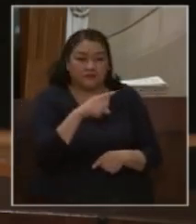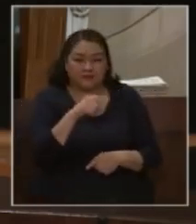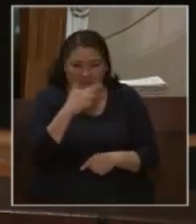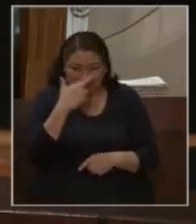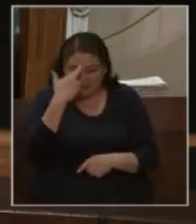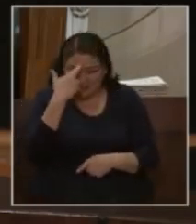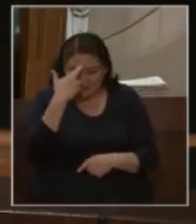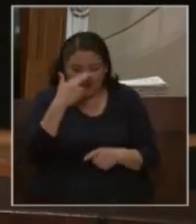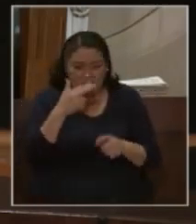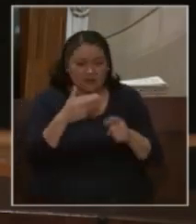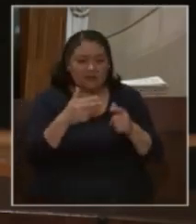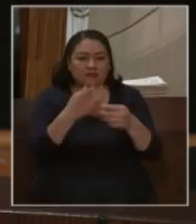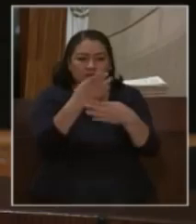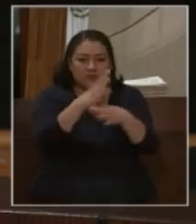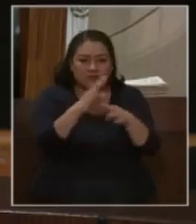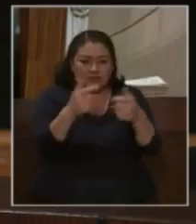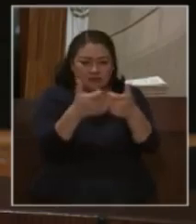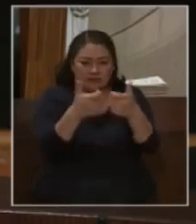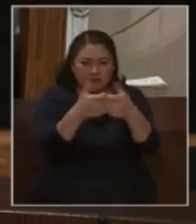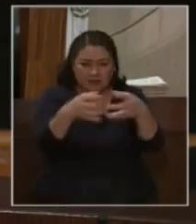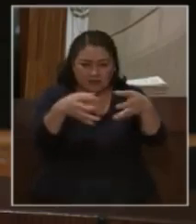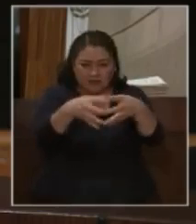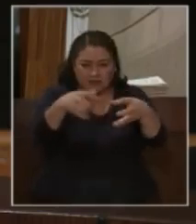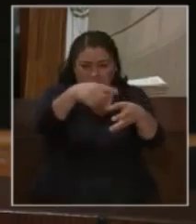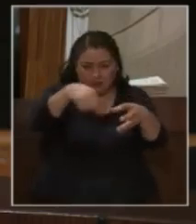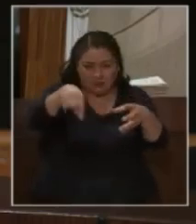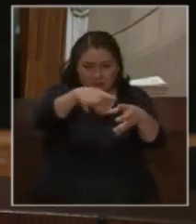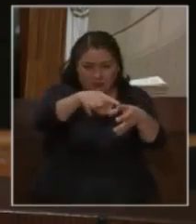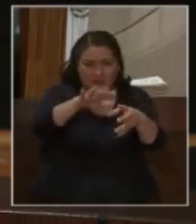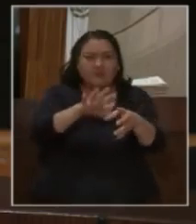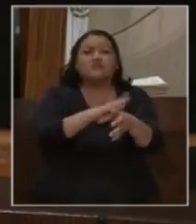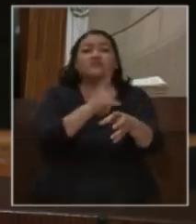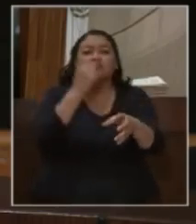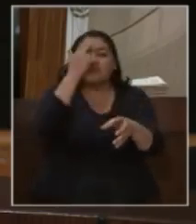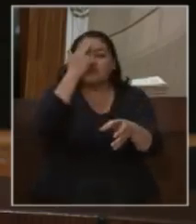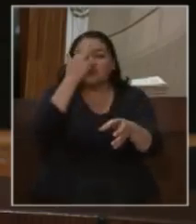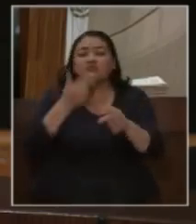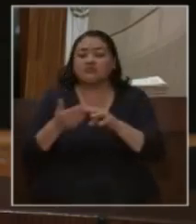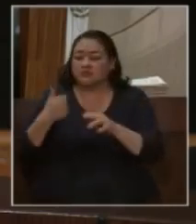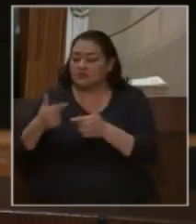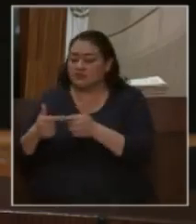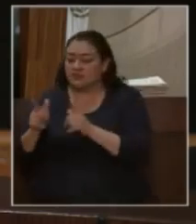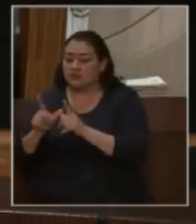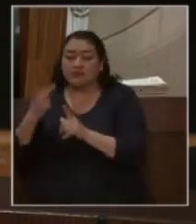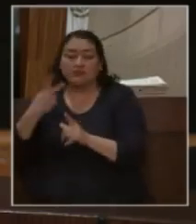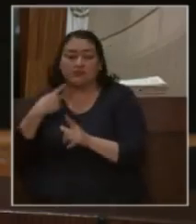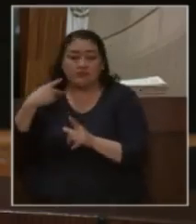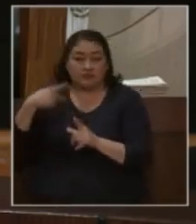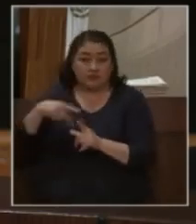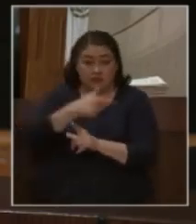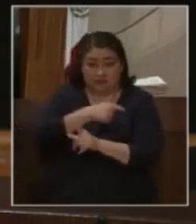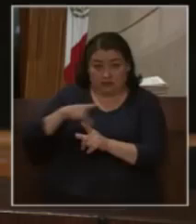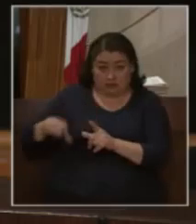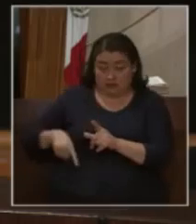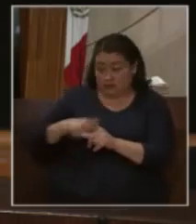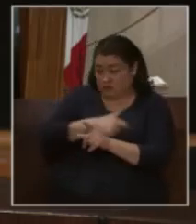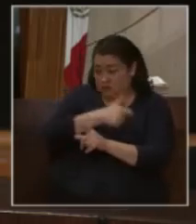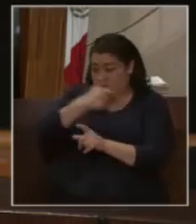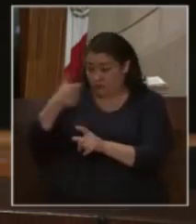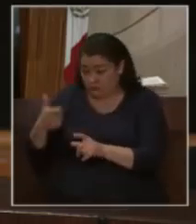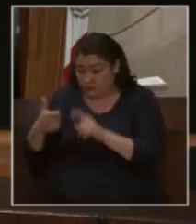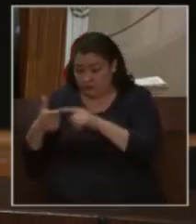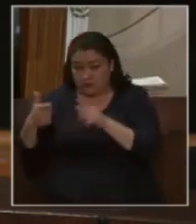de este fideicomiso fue por la utilización de recursos del partido político, lo que fue declarado